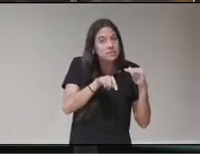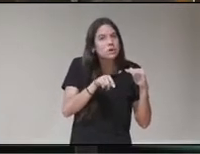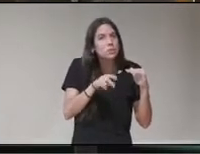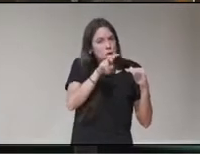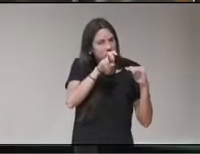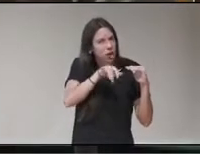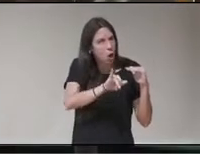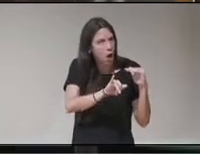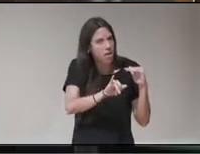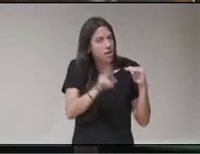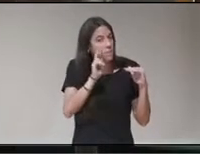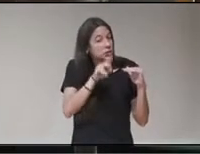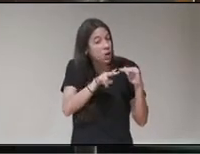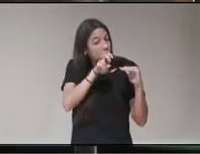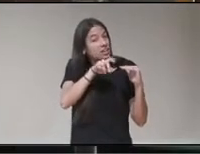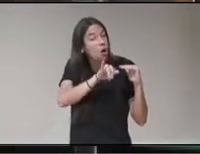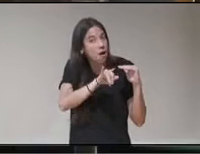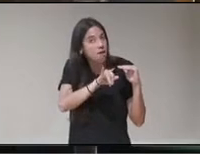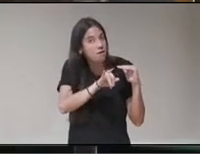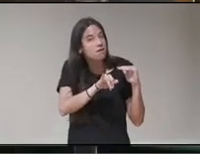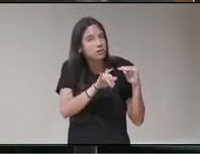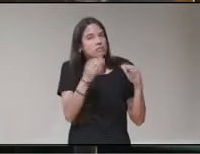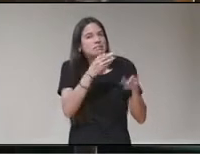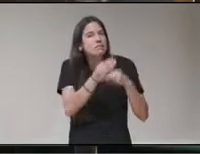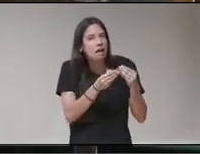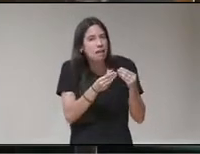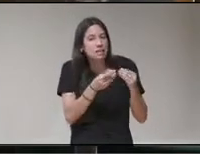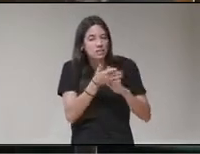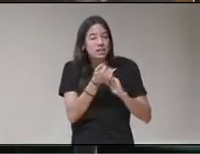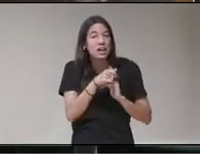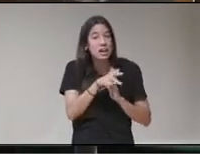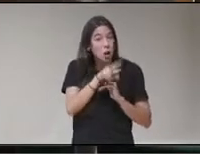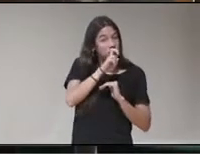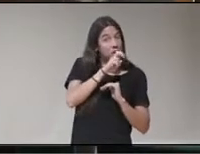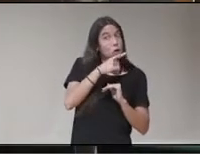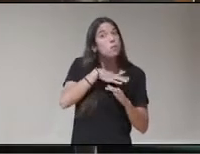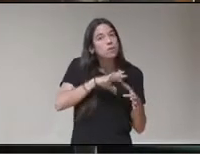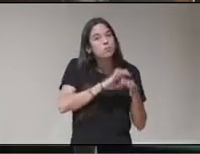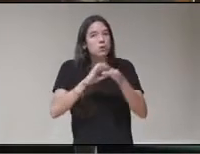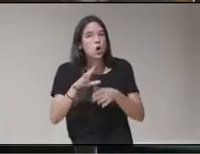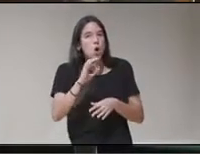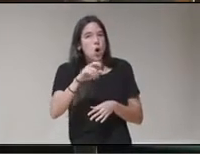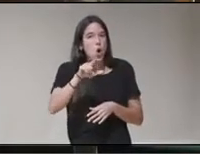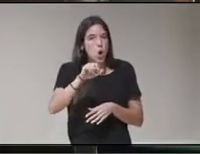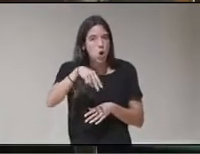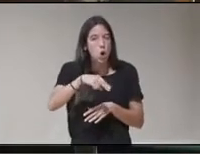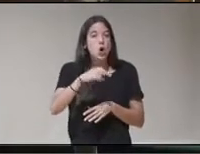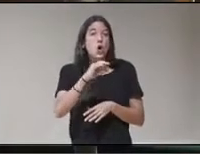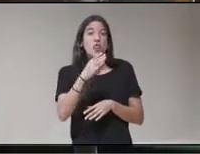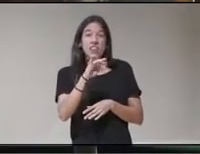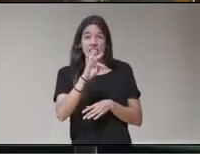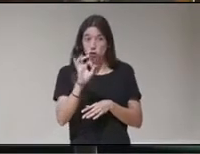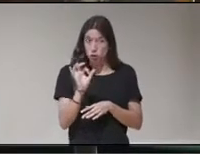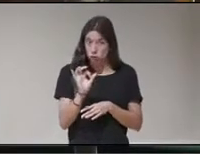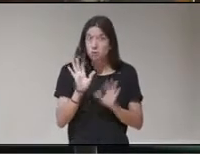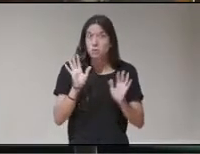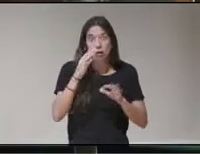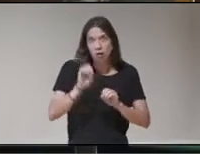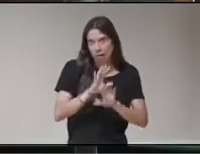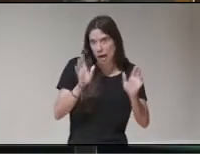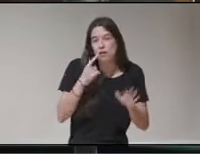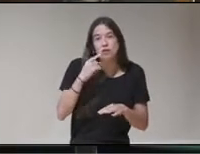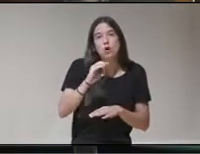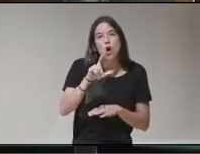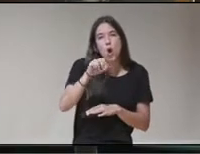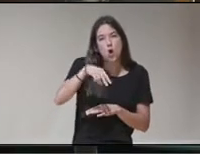oxígeno. De tal manera que hay oxígeno que accede a los colonocitos. Pero claro, como en los colonocitos se lleva a cabo